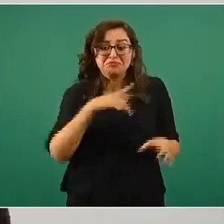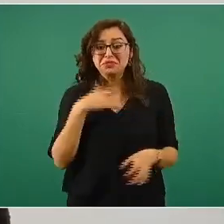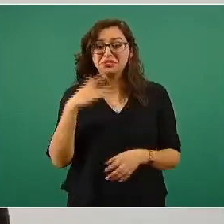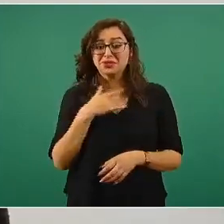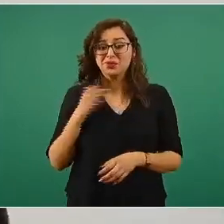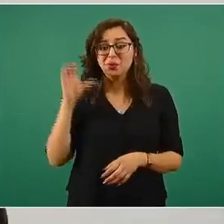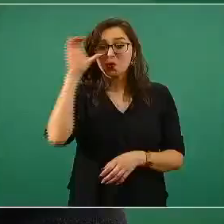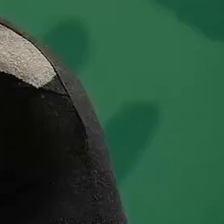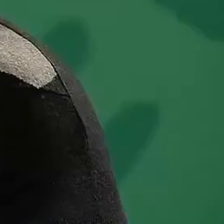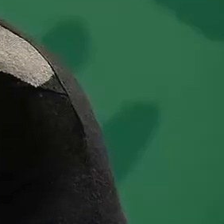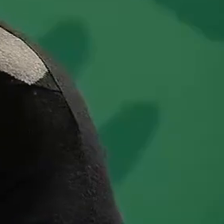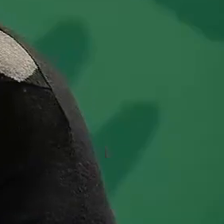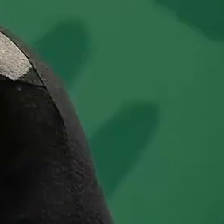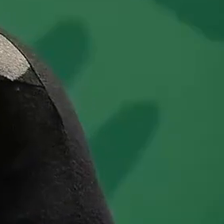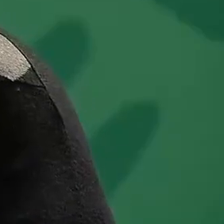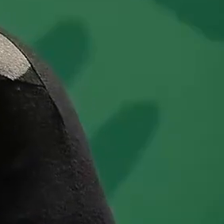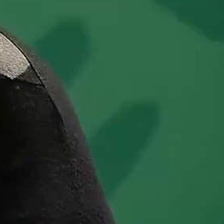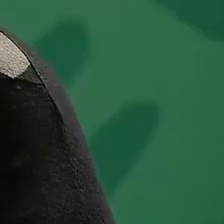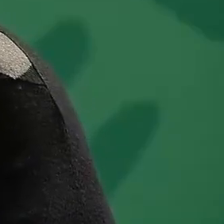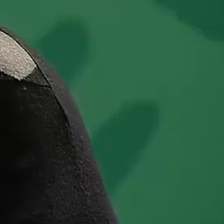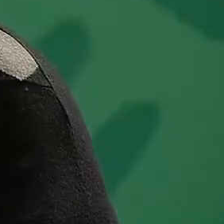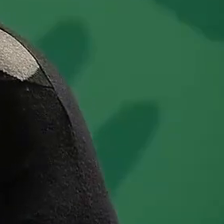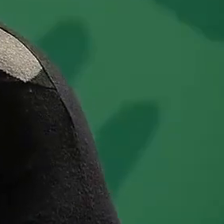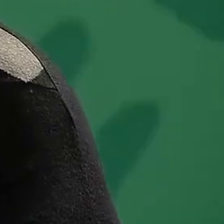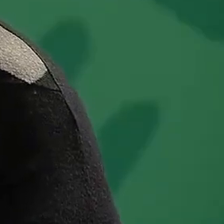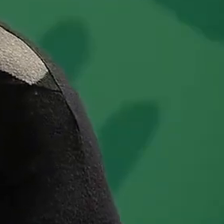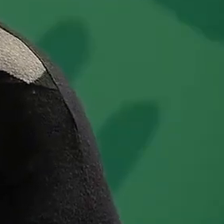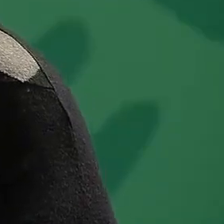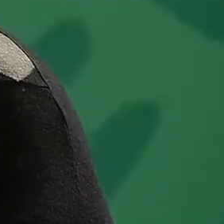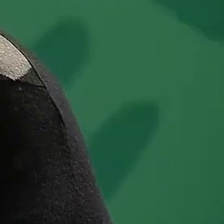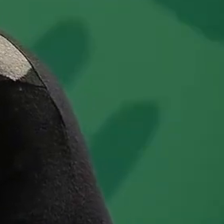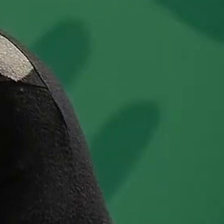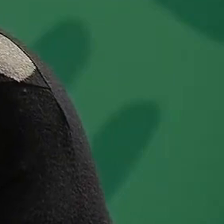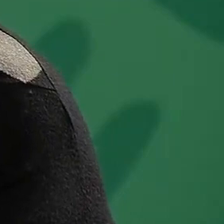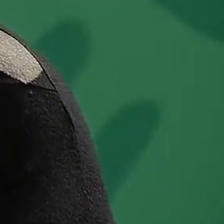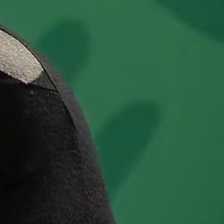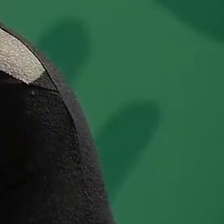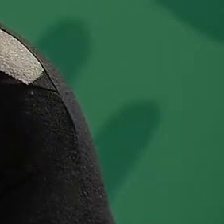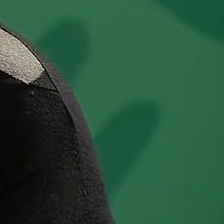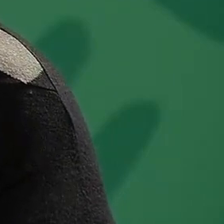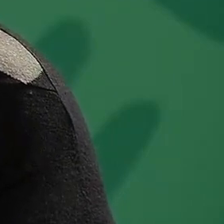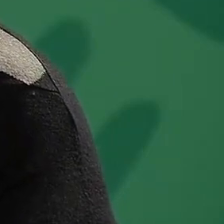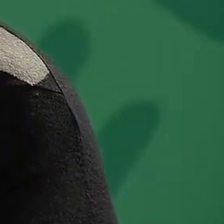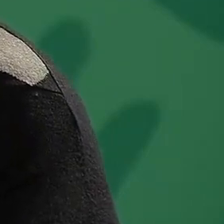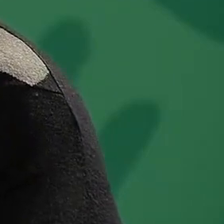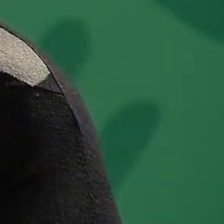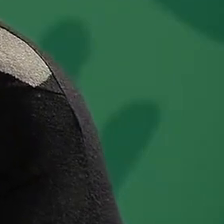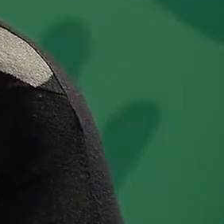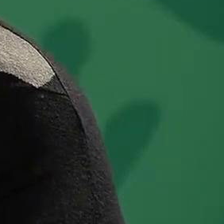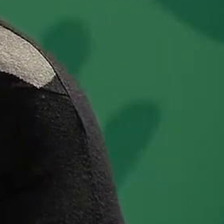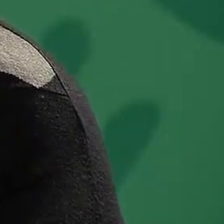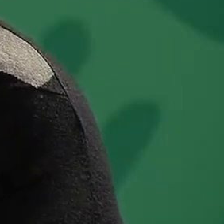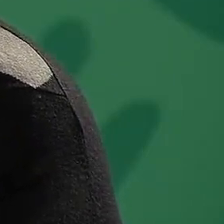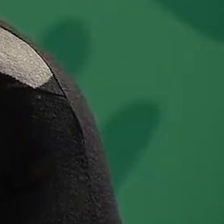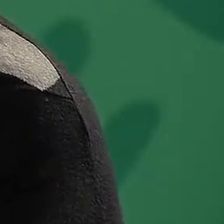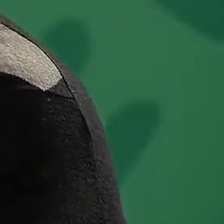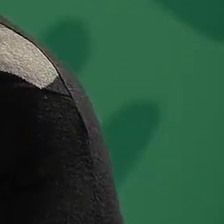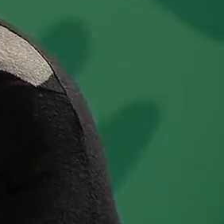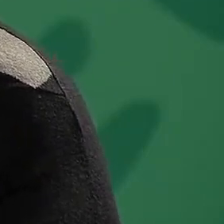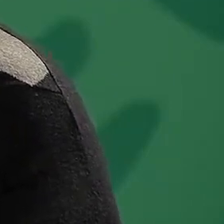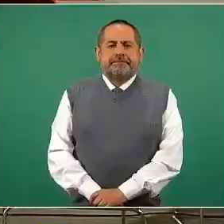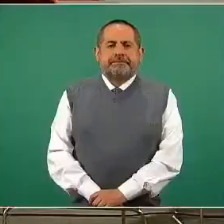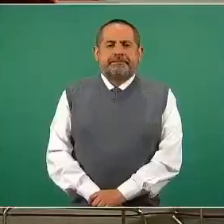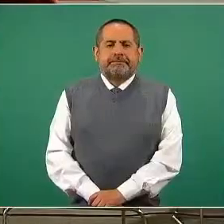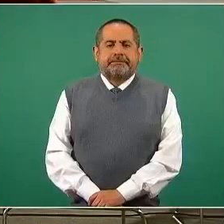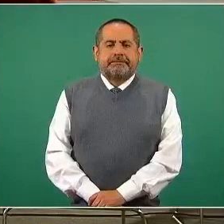digamos una curiosidad científica individual, pues se exploran para ver si hubo o no producción de anticuerpos, que